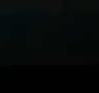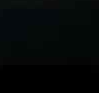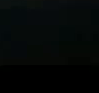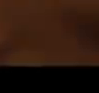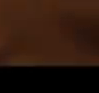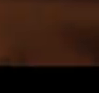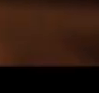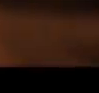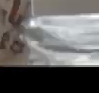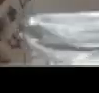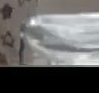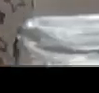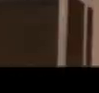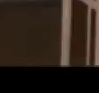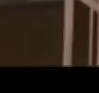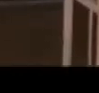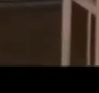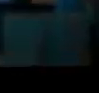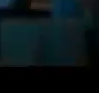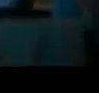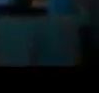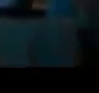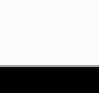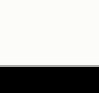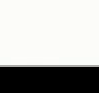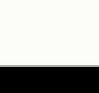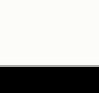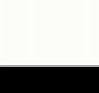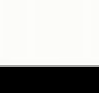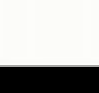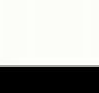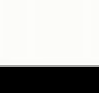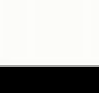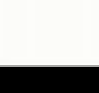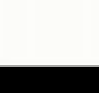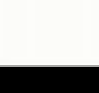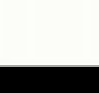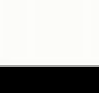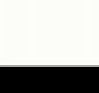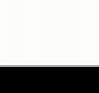Que el entretenimiento nos siga conectando. CNT, lo que eres.